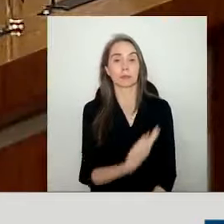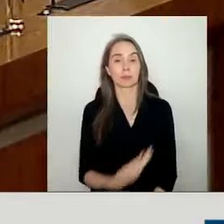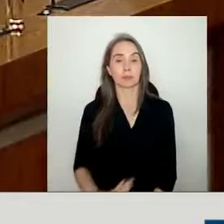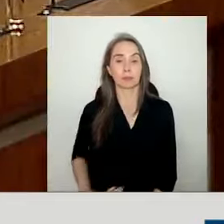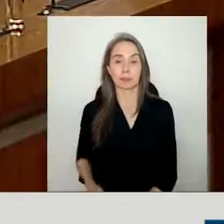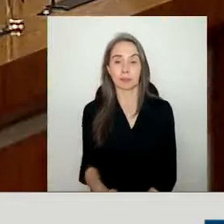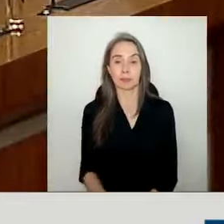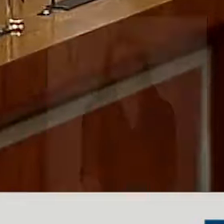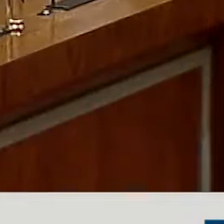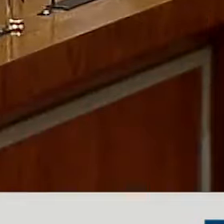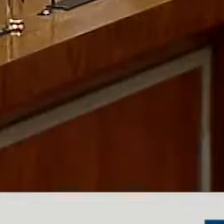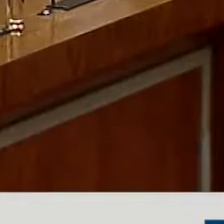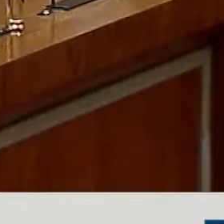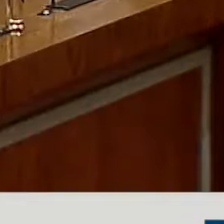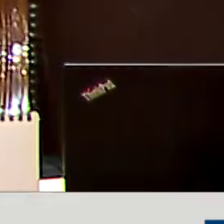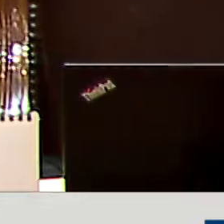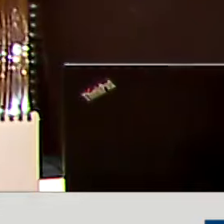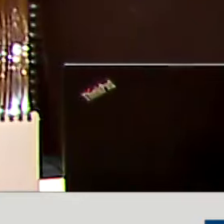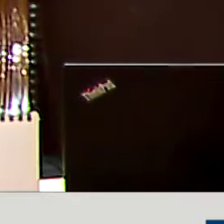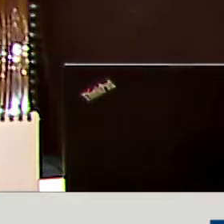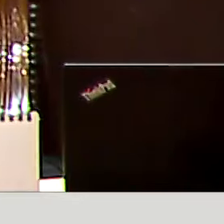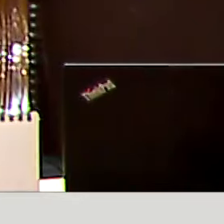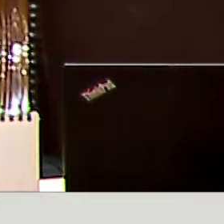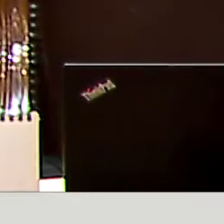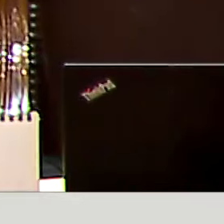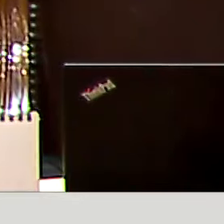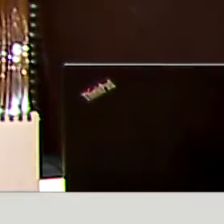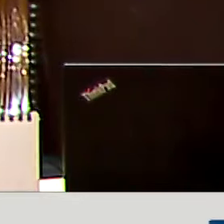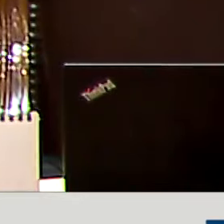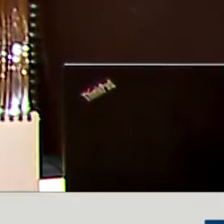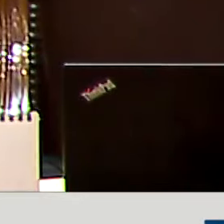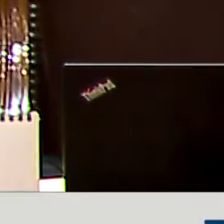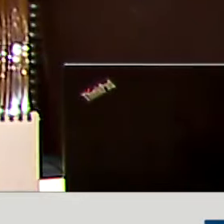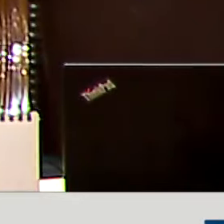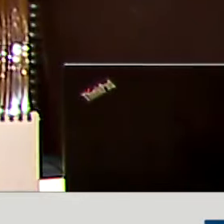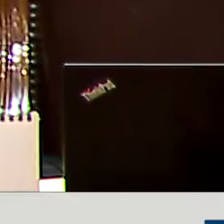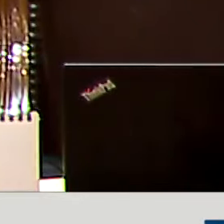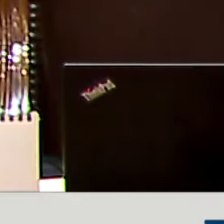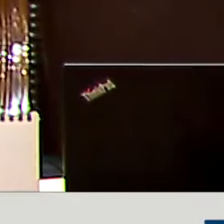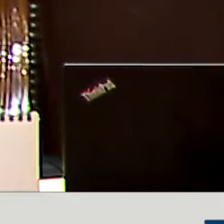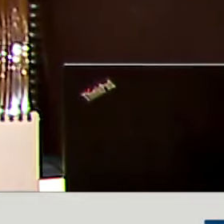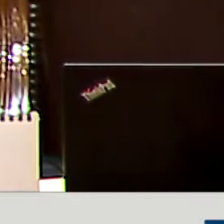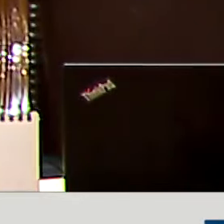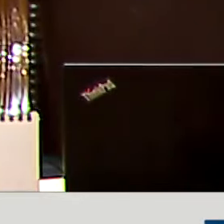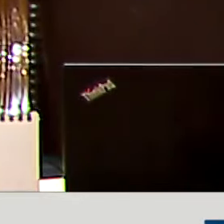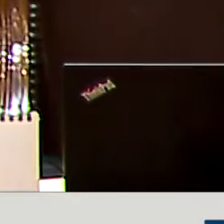presidente Gracias diputado tiene la palabra